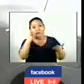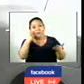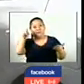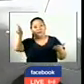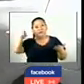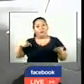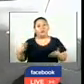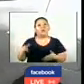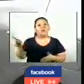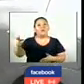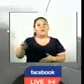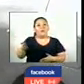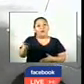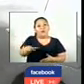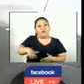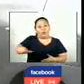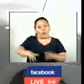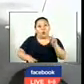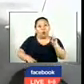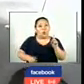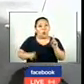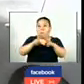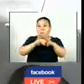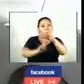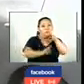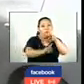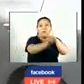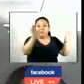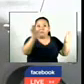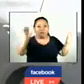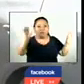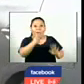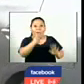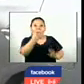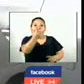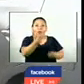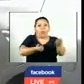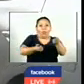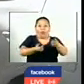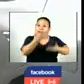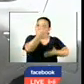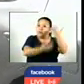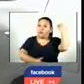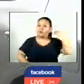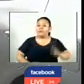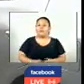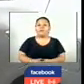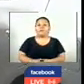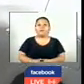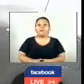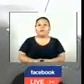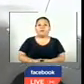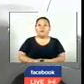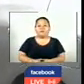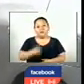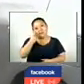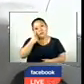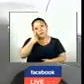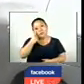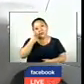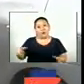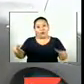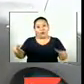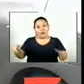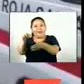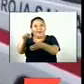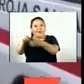subdirección centro histórico. Uno de ellos sí se dio a la fuga definitivamente. Al parecer era el señor que iba conduciendo. Unos sujetos a parecer de la pandilla